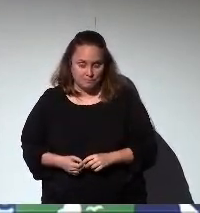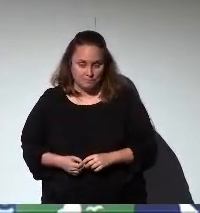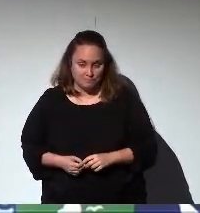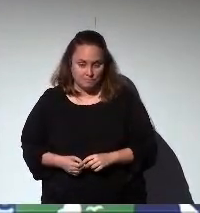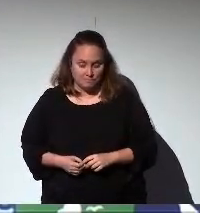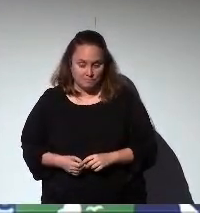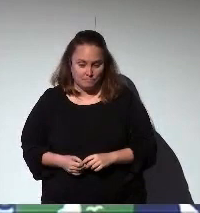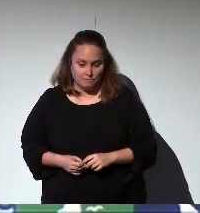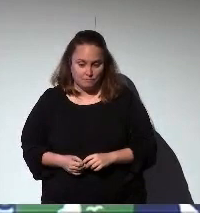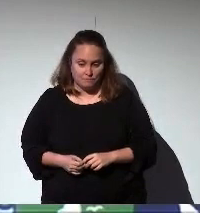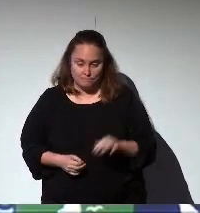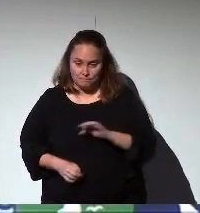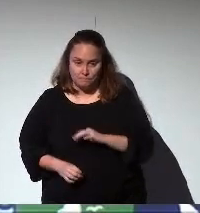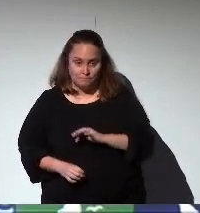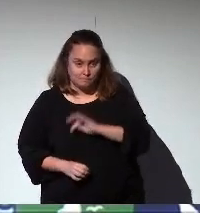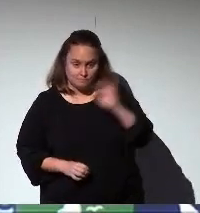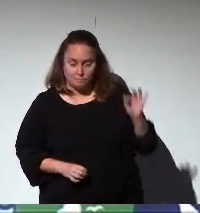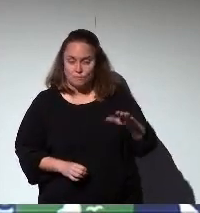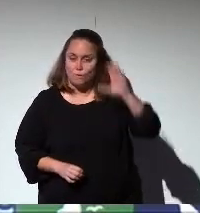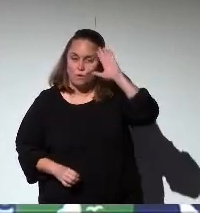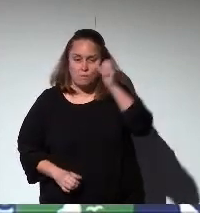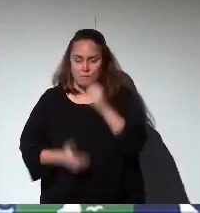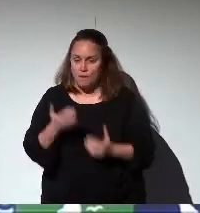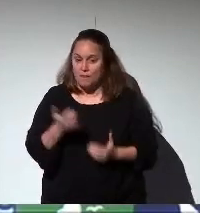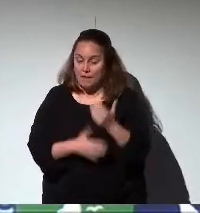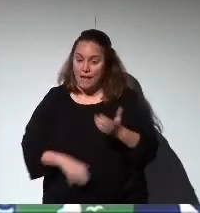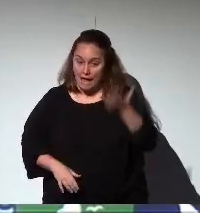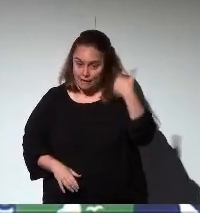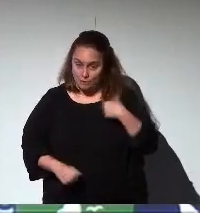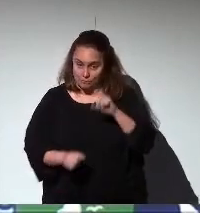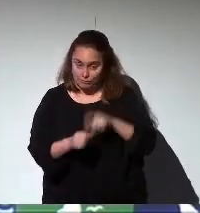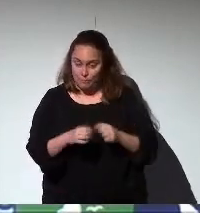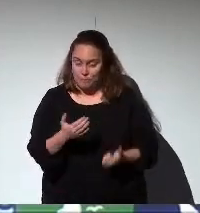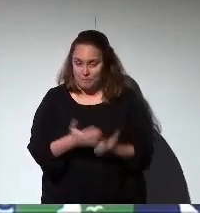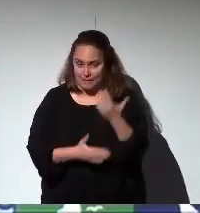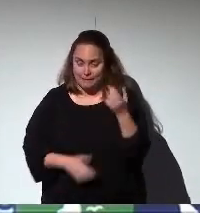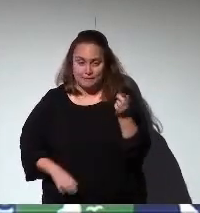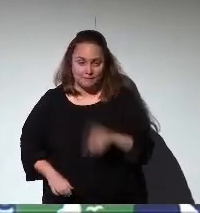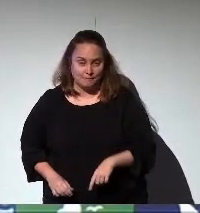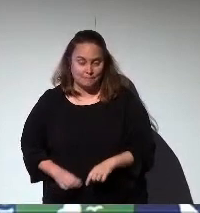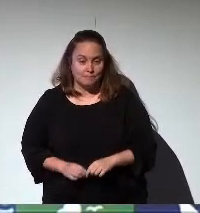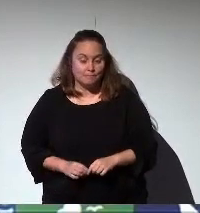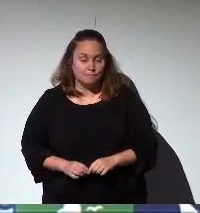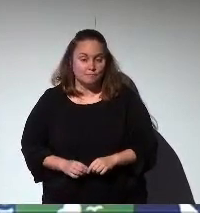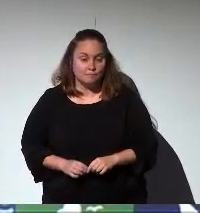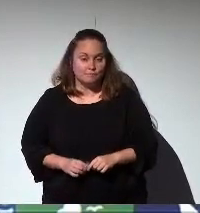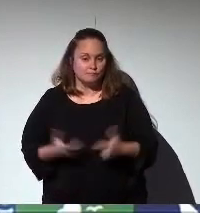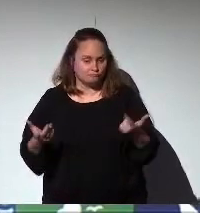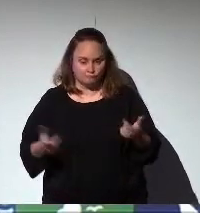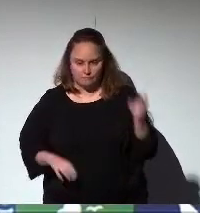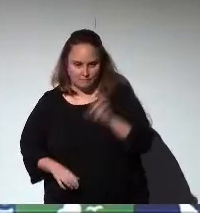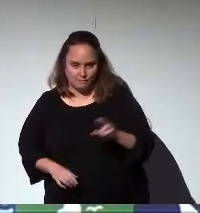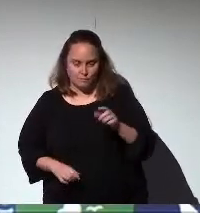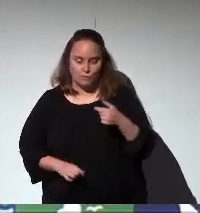Sí. Vale. Hola, buenos días. Ayer estuve también por la mañana, pero en cualquier caso soy Juan